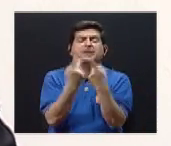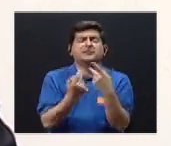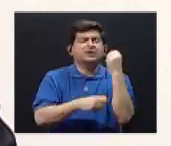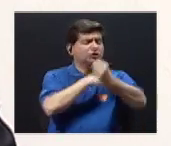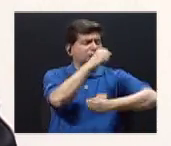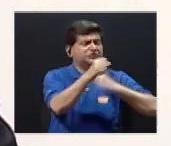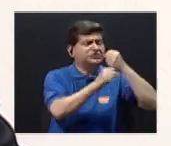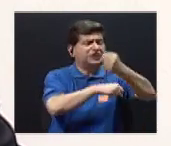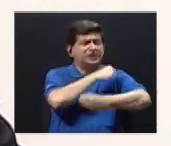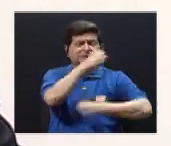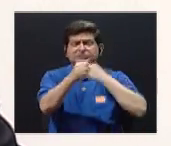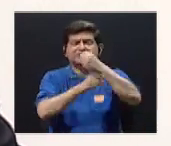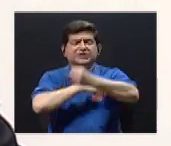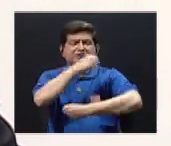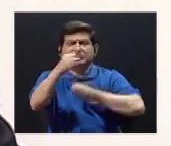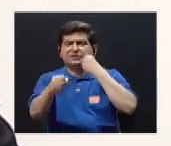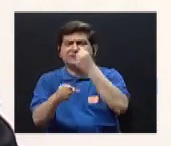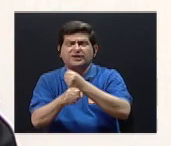durante décadas